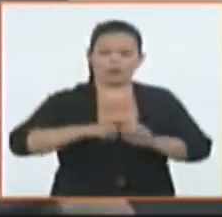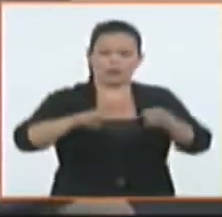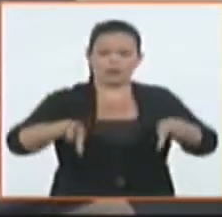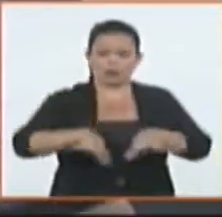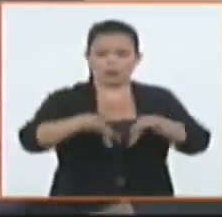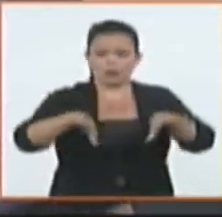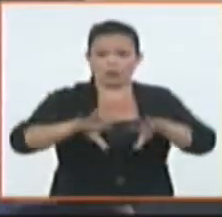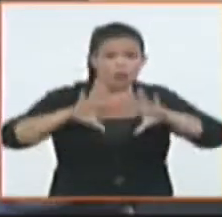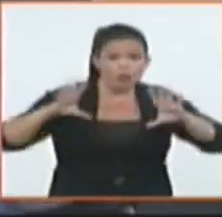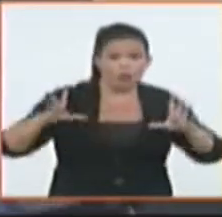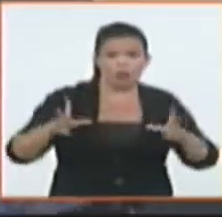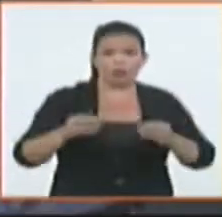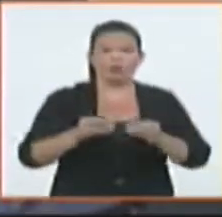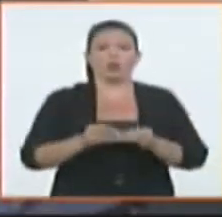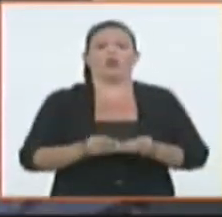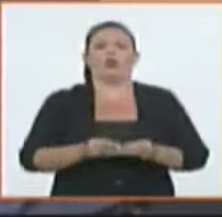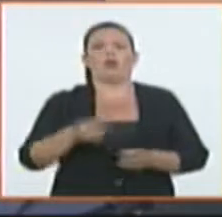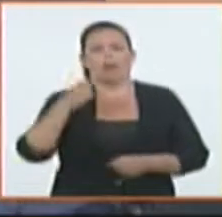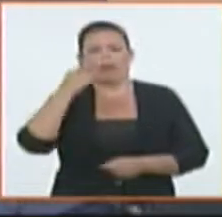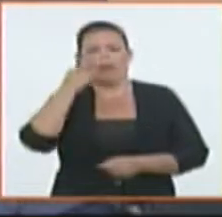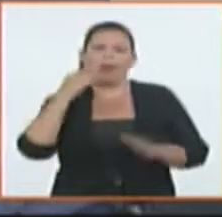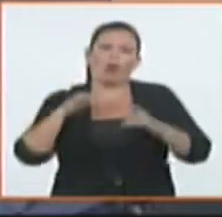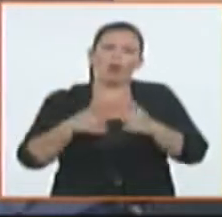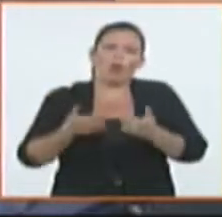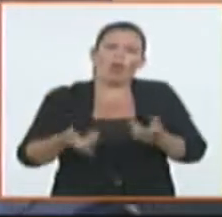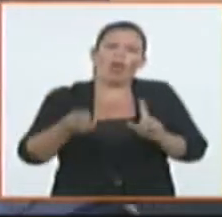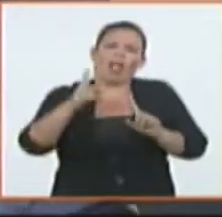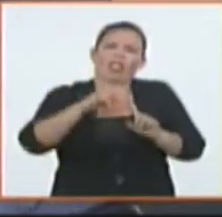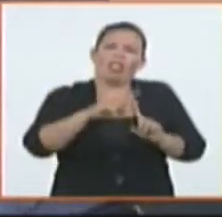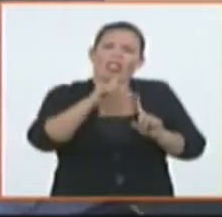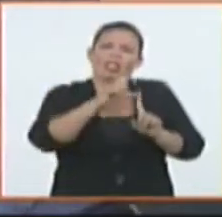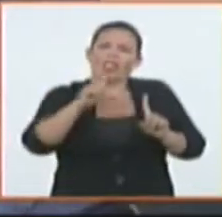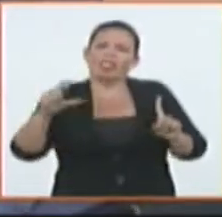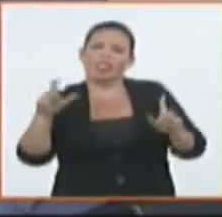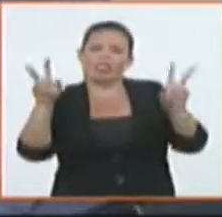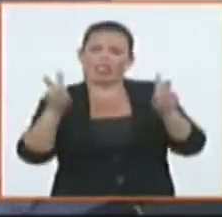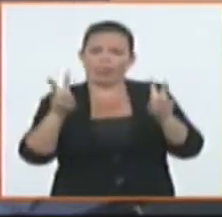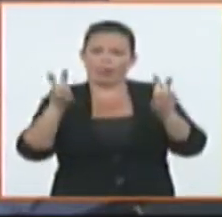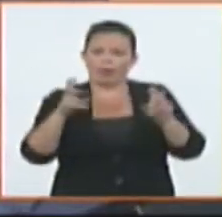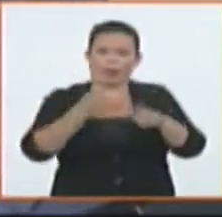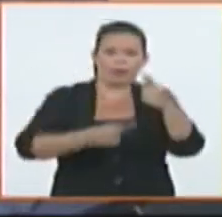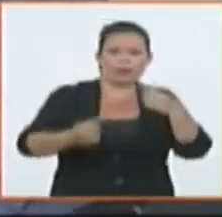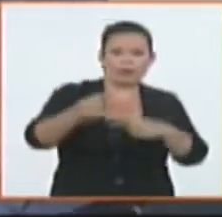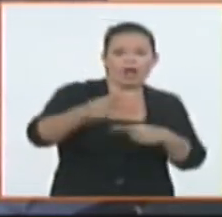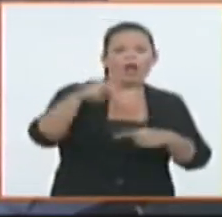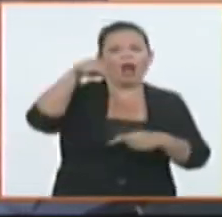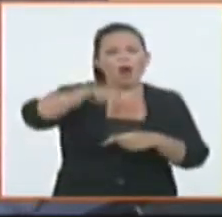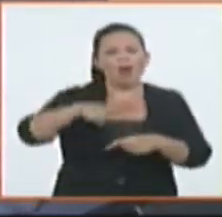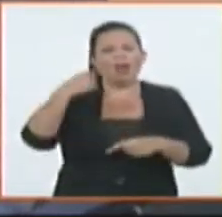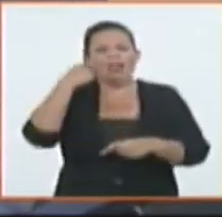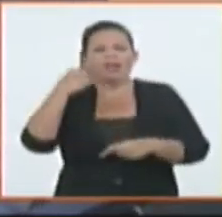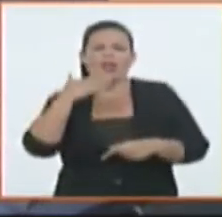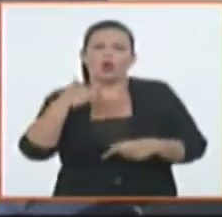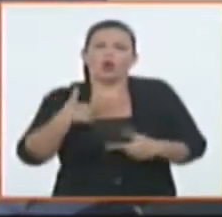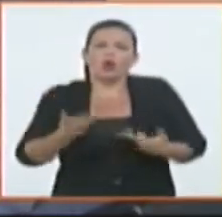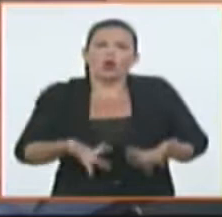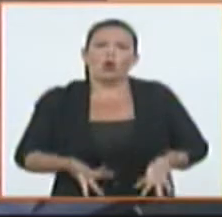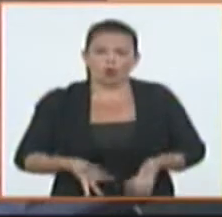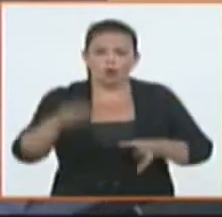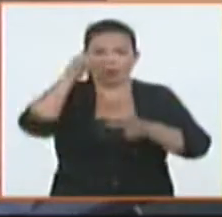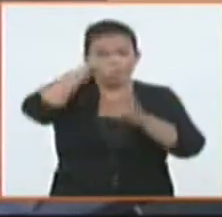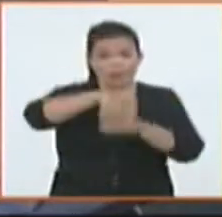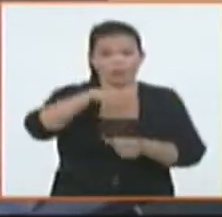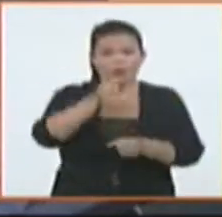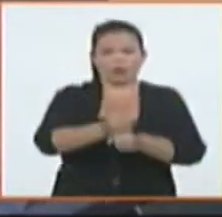permiten arribar a qué temas tenemos que priorizar en los momentos actuales, entonces vamos a hablar un poco cómo esto lo hacemos desde el poder popular, defendiendo